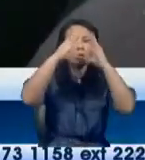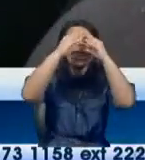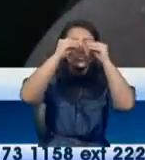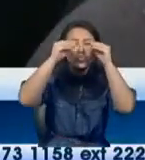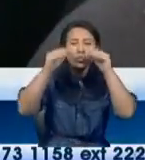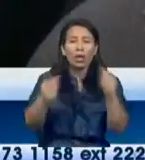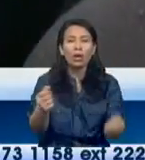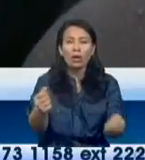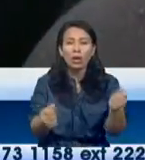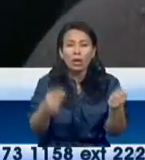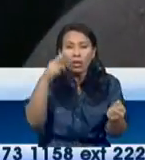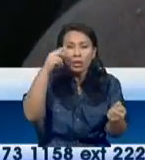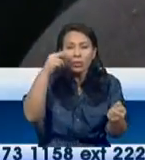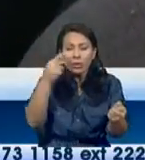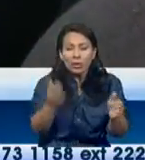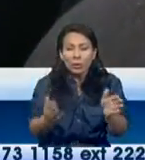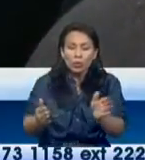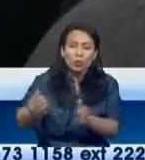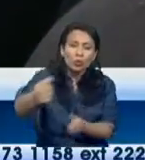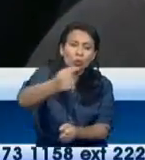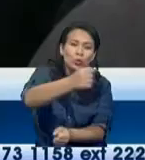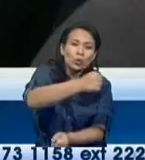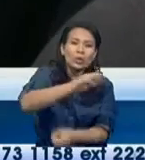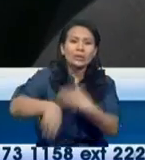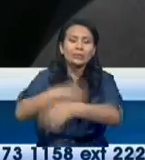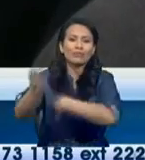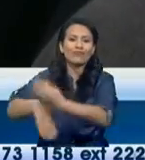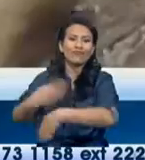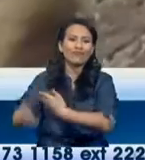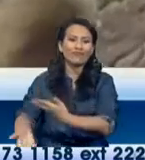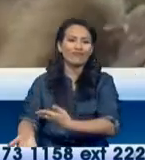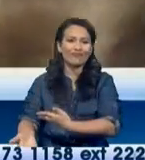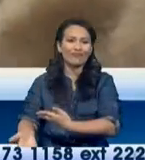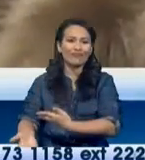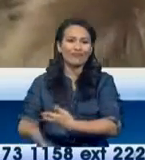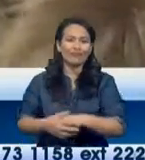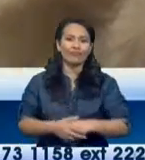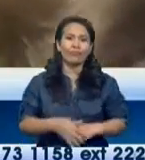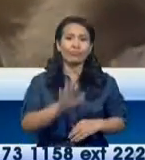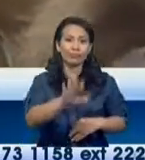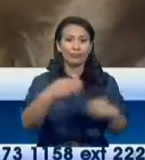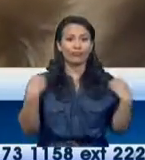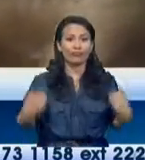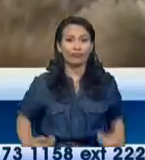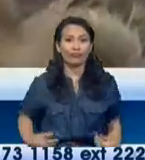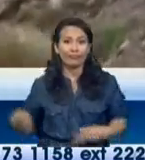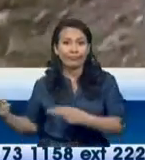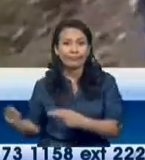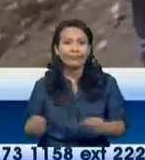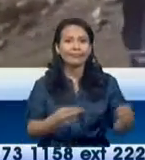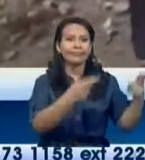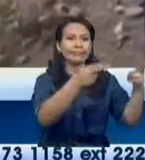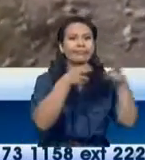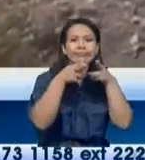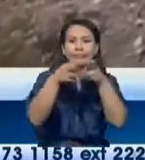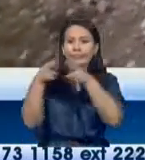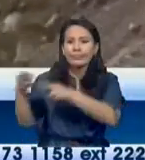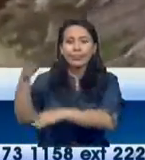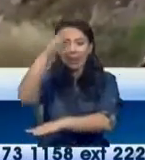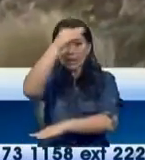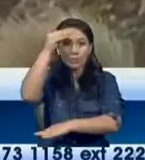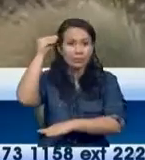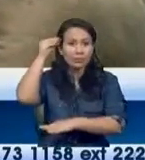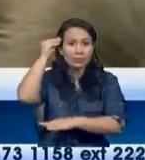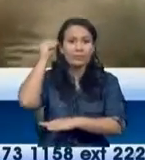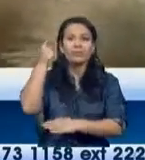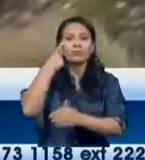eso, no le cogió bien la curva y se fue al abismo. El cuerpo fue trasladado hasta la morgue de Riobamba para las experticias